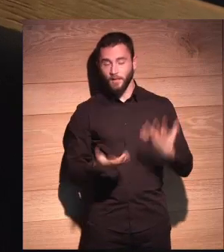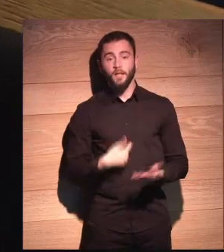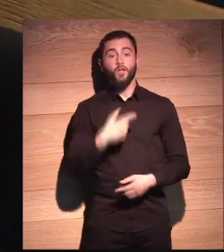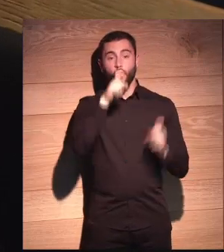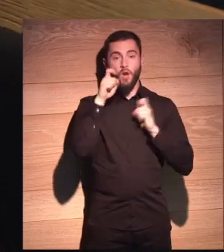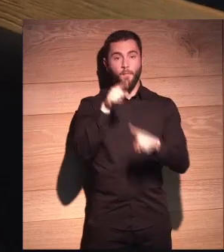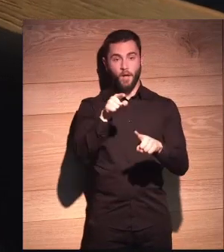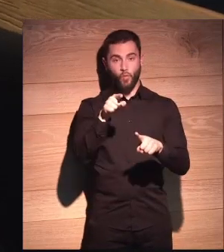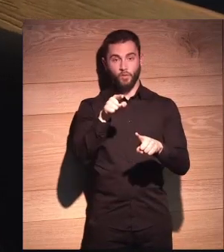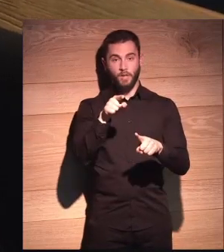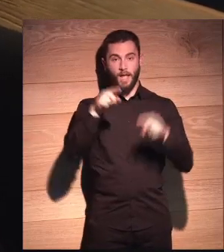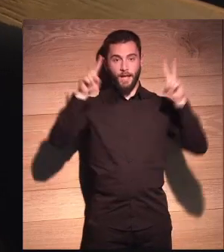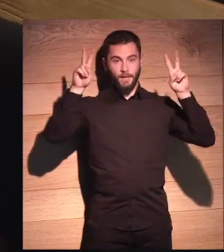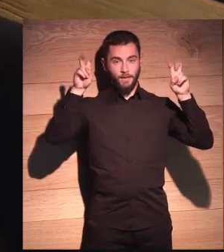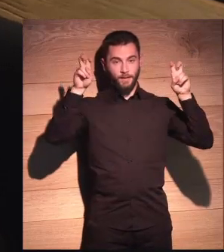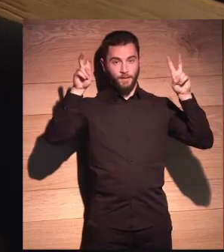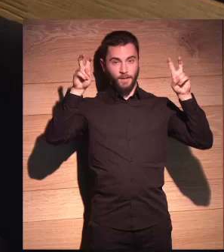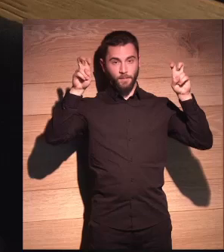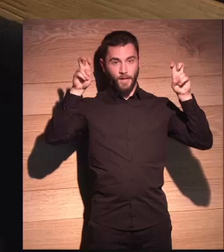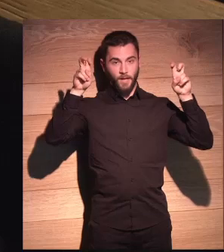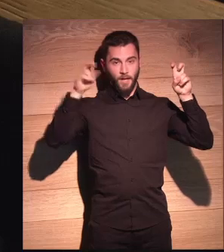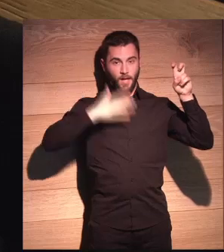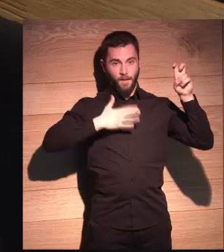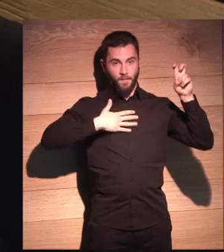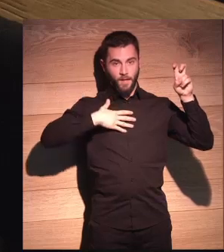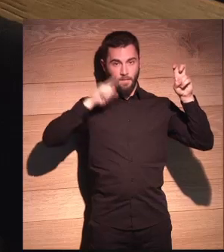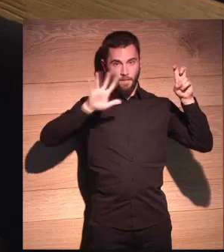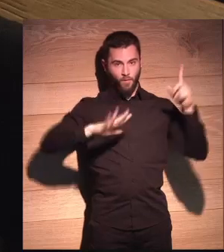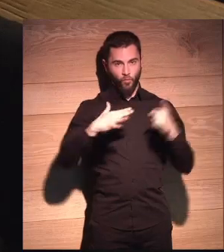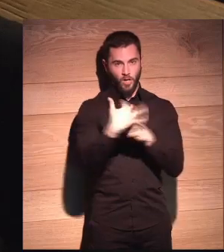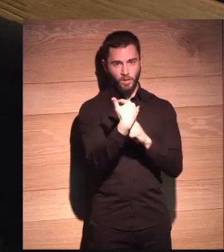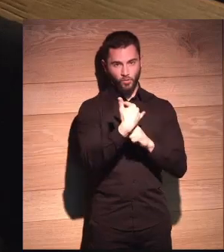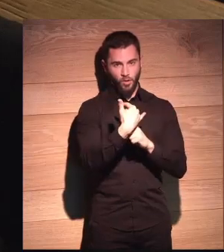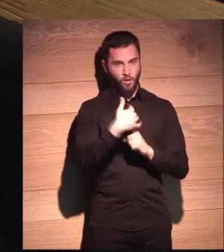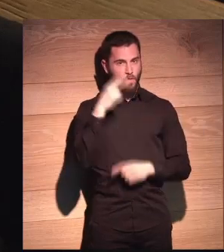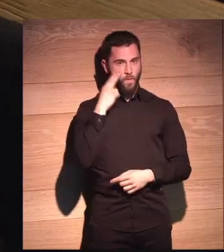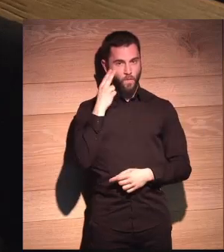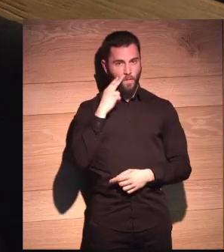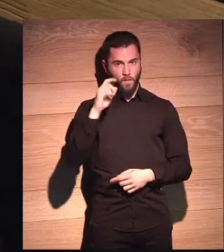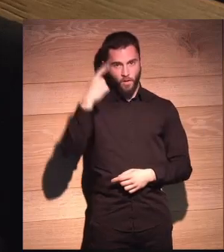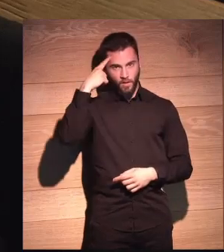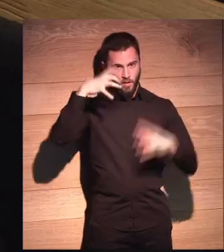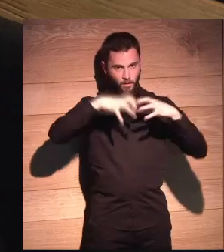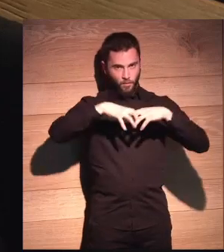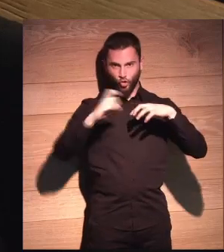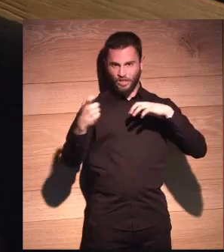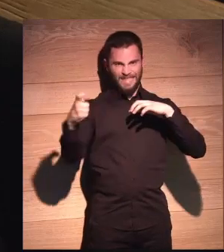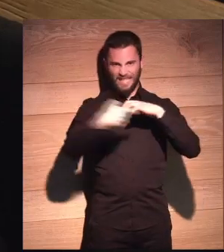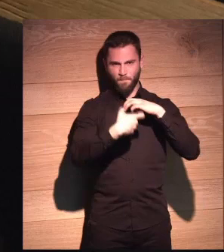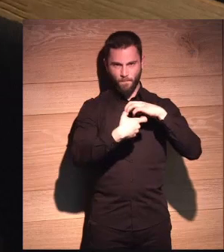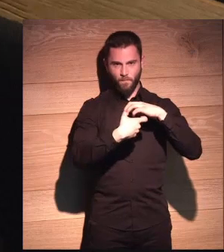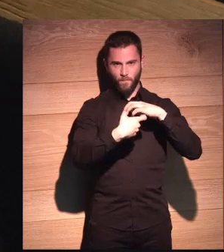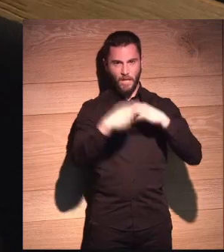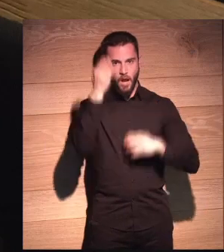sobre lo que has mencionado de pasada, pero que a mí me parece un escenario terrorífico, ¿no? El chip en el cerebro y el